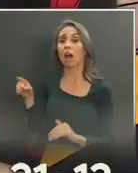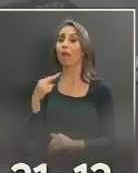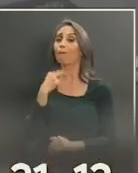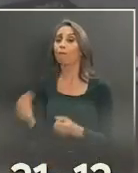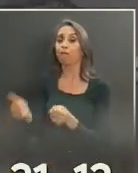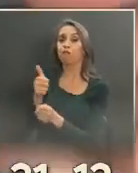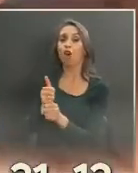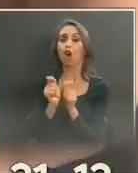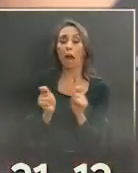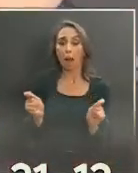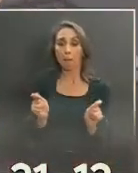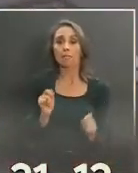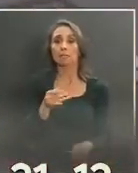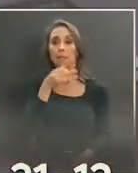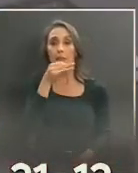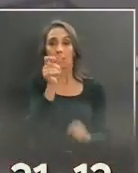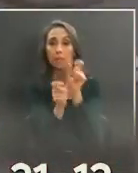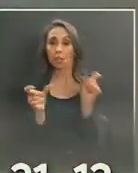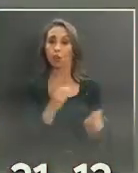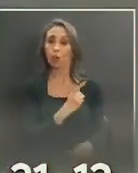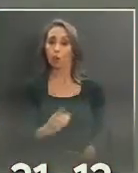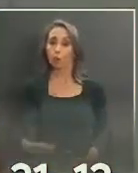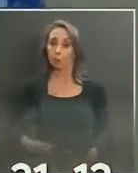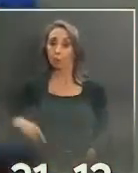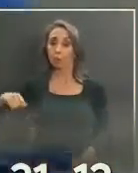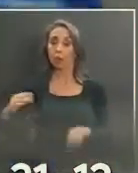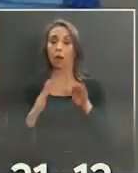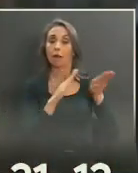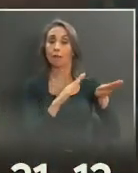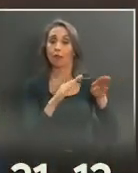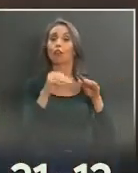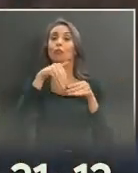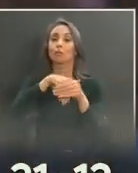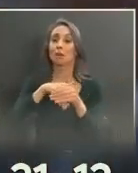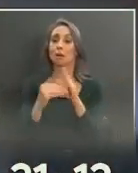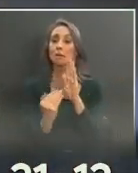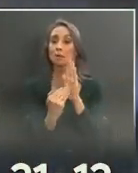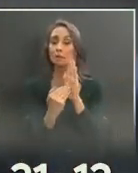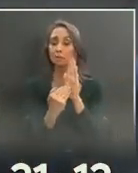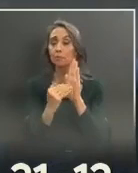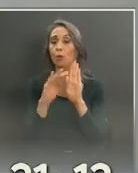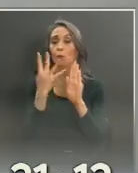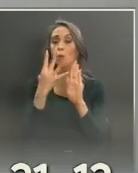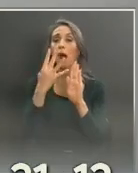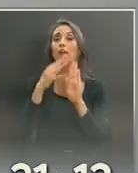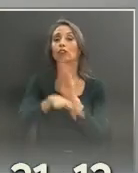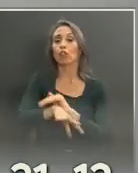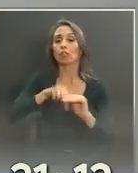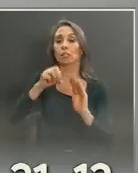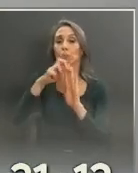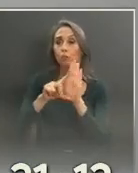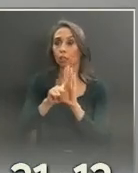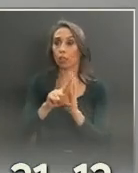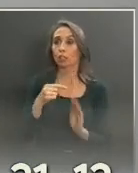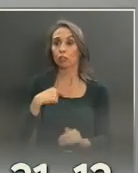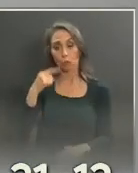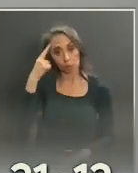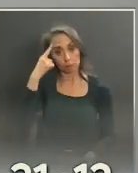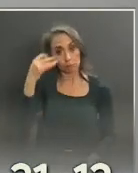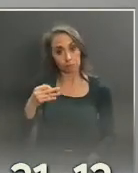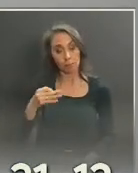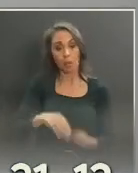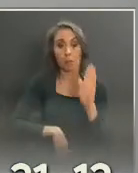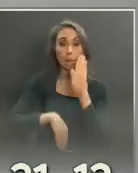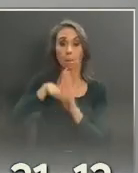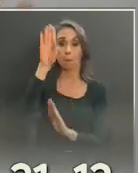tuvo palabras para los parlamentarios oficialistas que votarán a favor del proyecto de cuarto retiro. Tengo la plena convicción que la gran